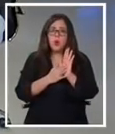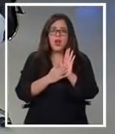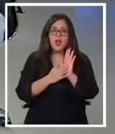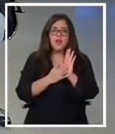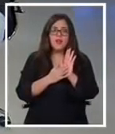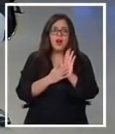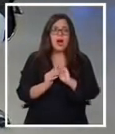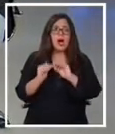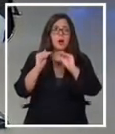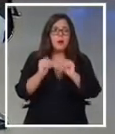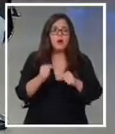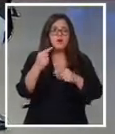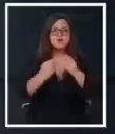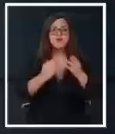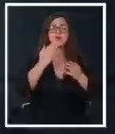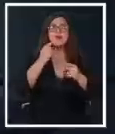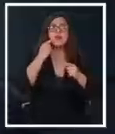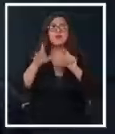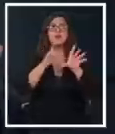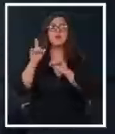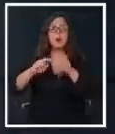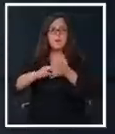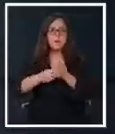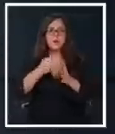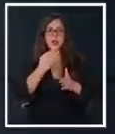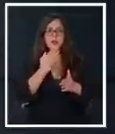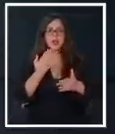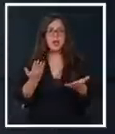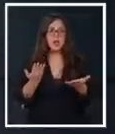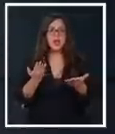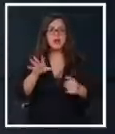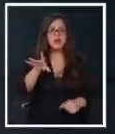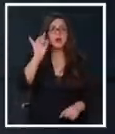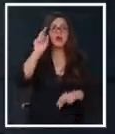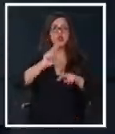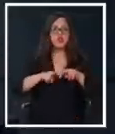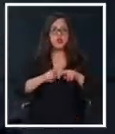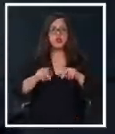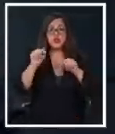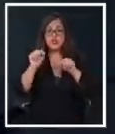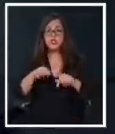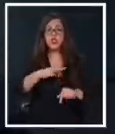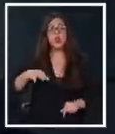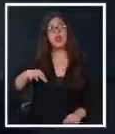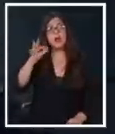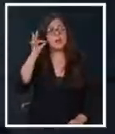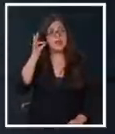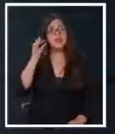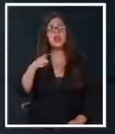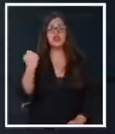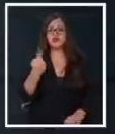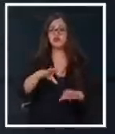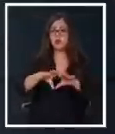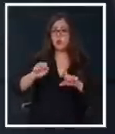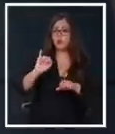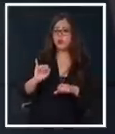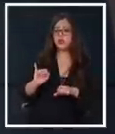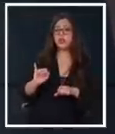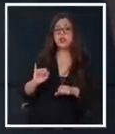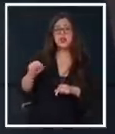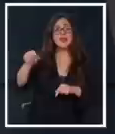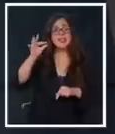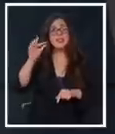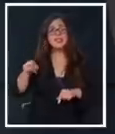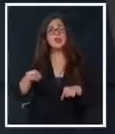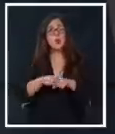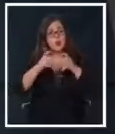fuentes y tiene que además identificar problemas e inmediatamente identificar soluciones en eso con la ministra si ya estamos plenamente de acuerdo y en actuado en